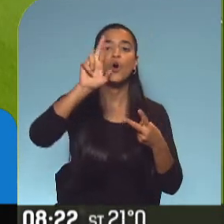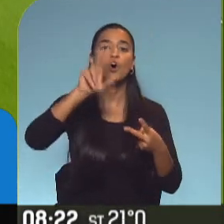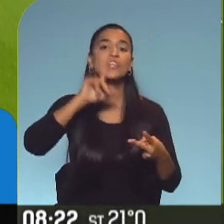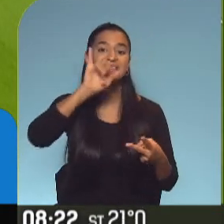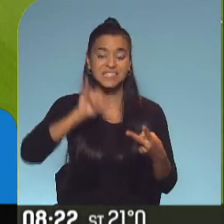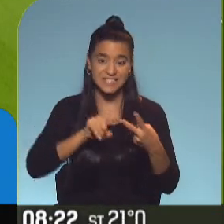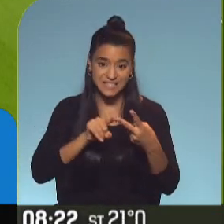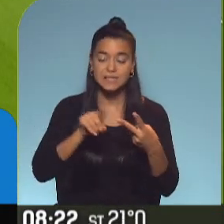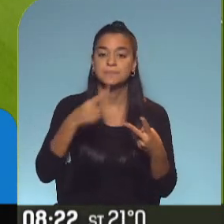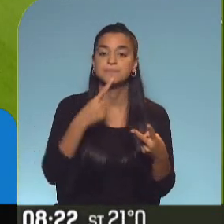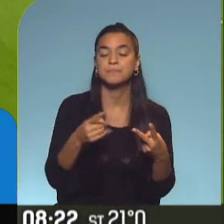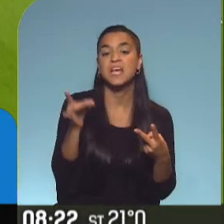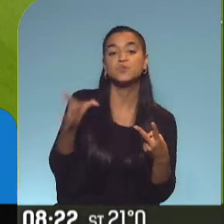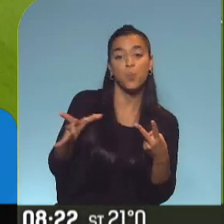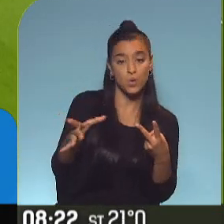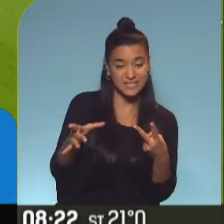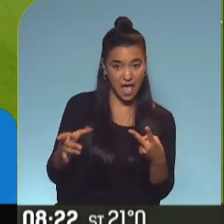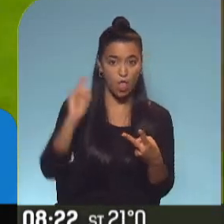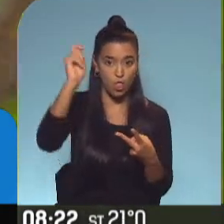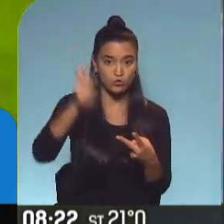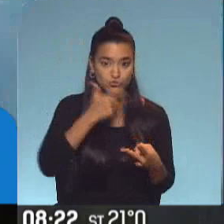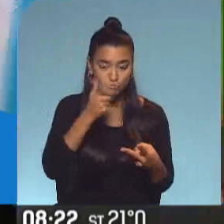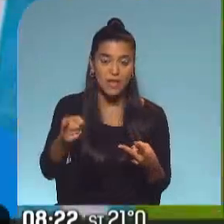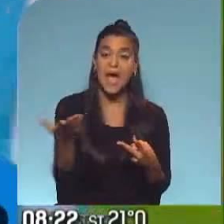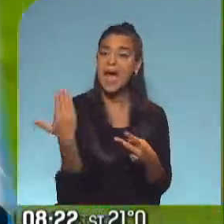en los primeros minutos jugados.